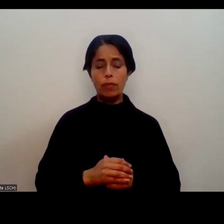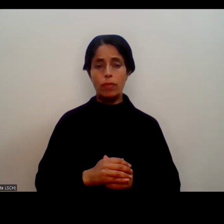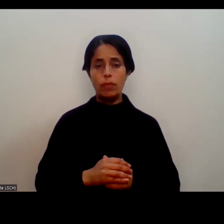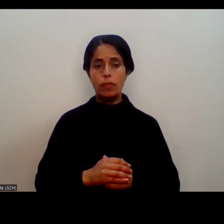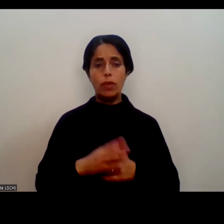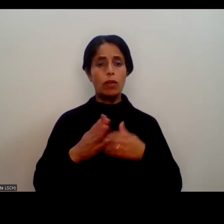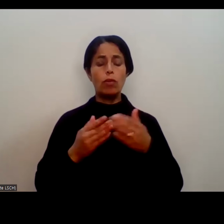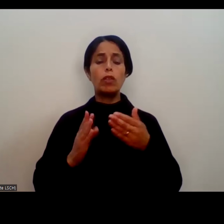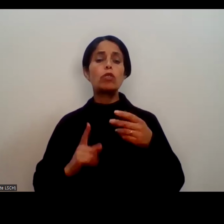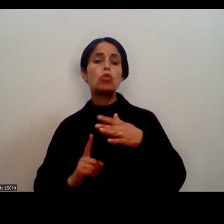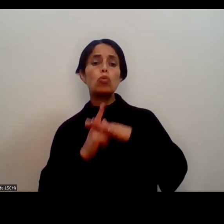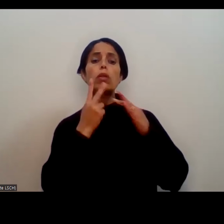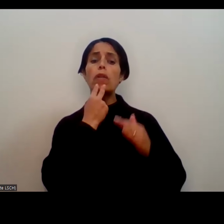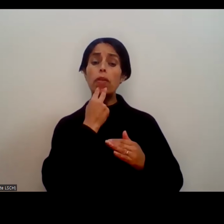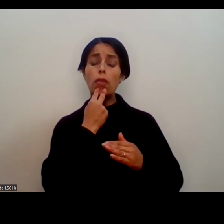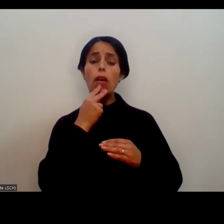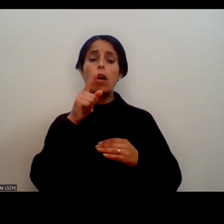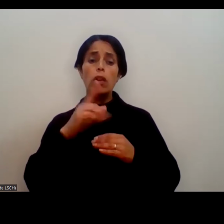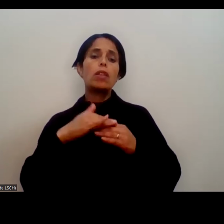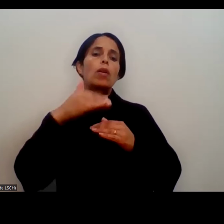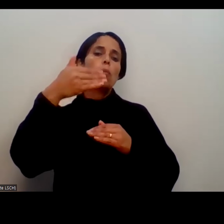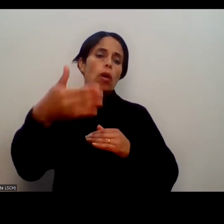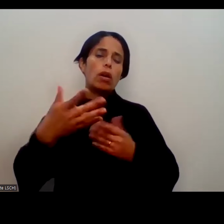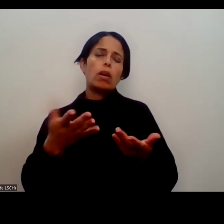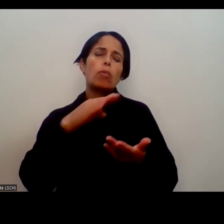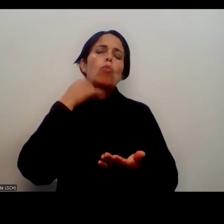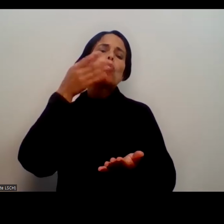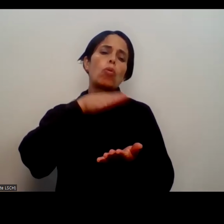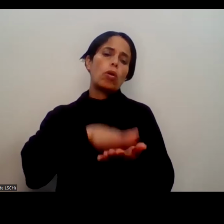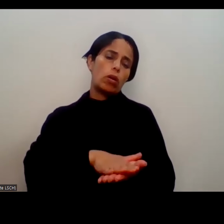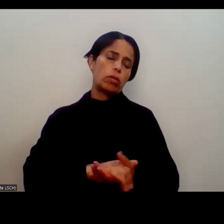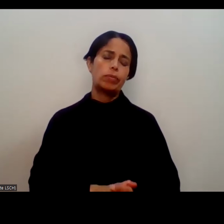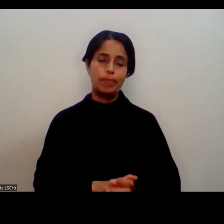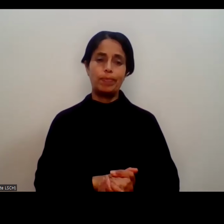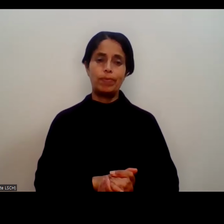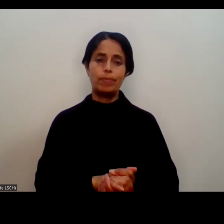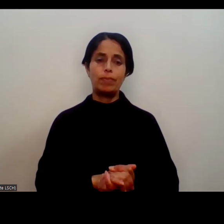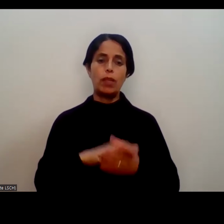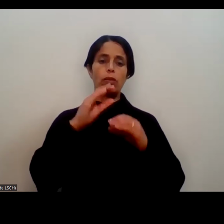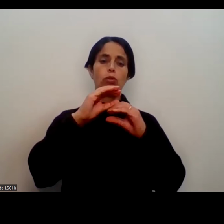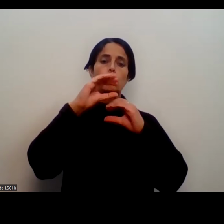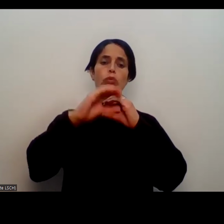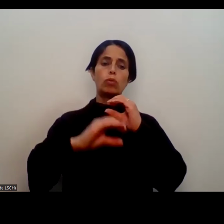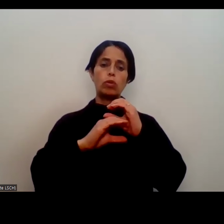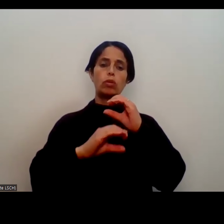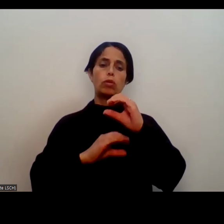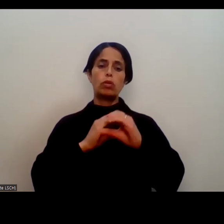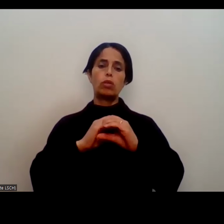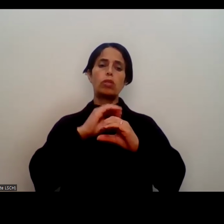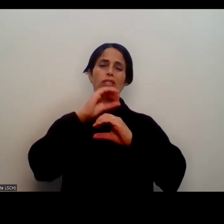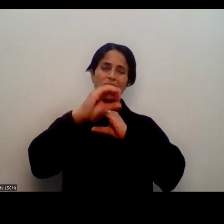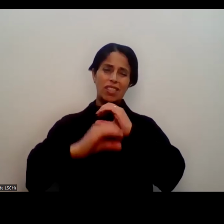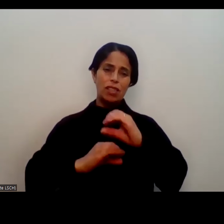desde donde nace la vida, después se llega a morir. O sea, es un